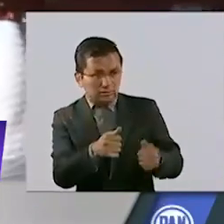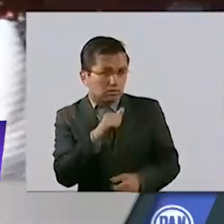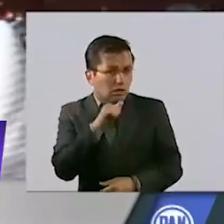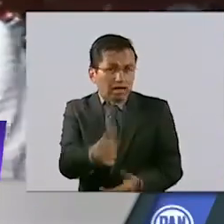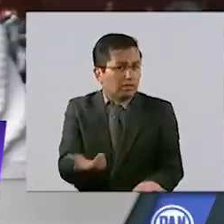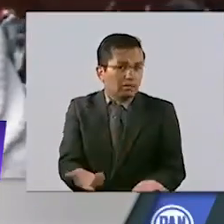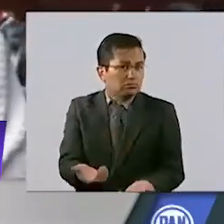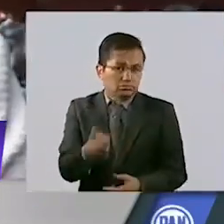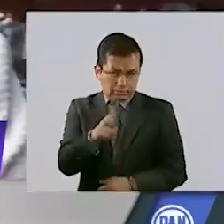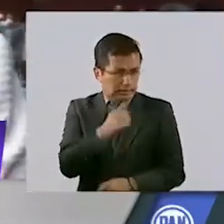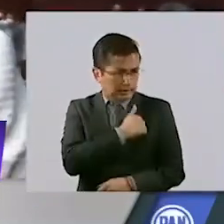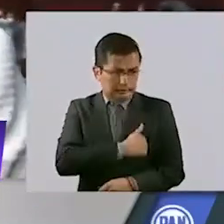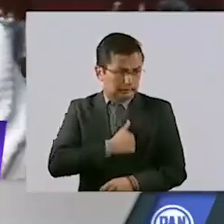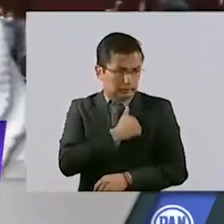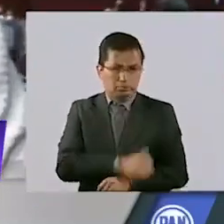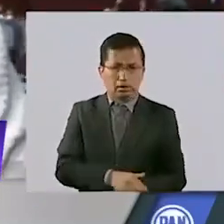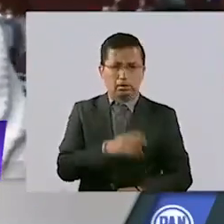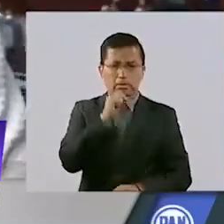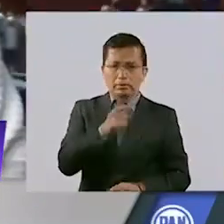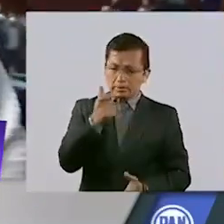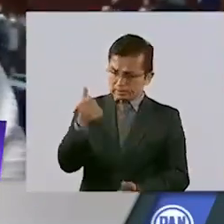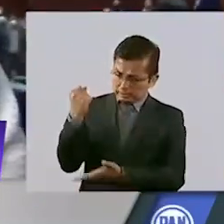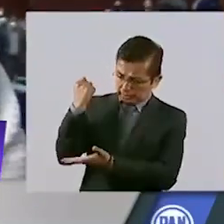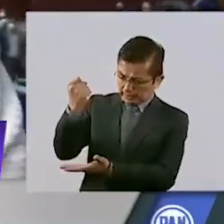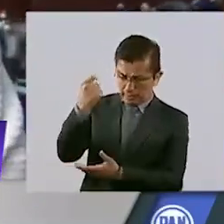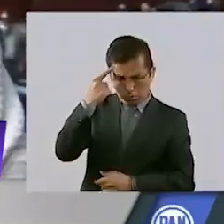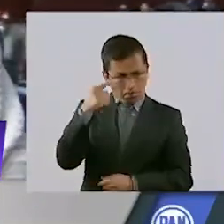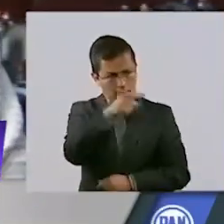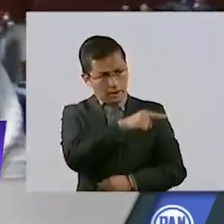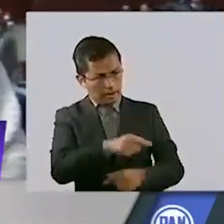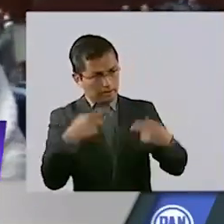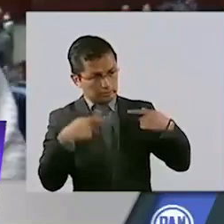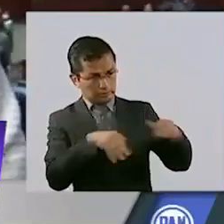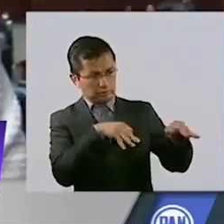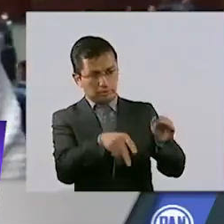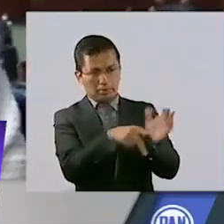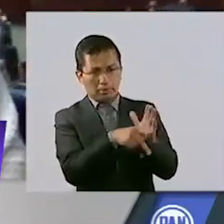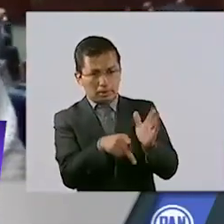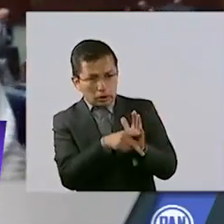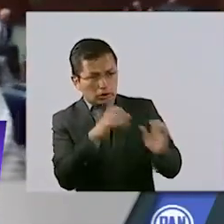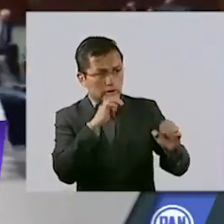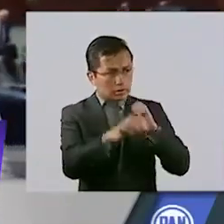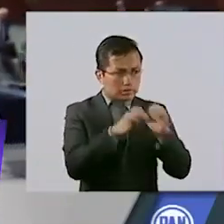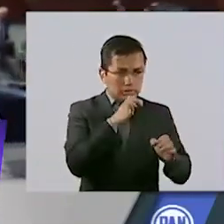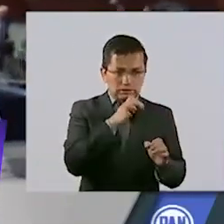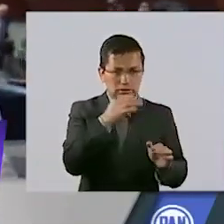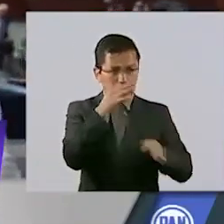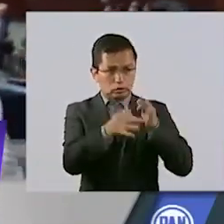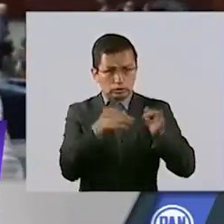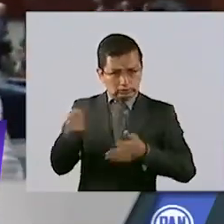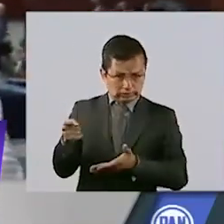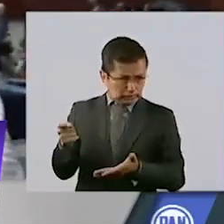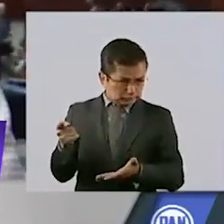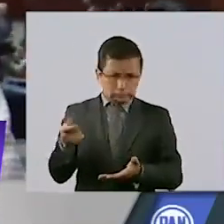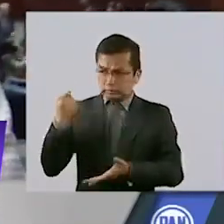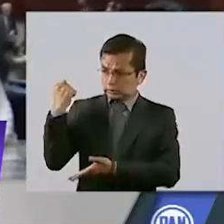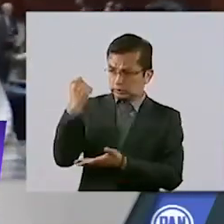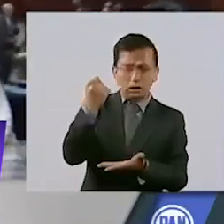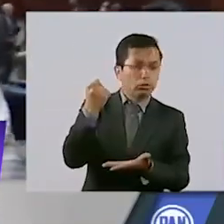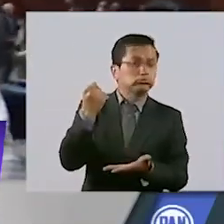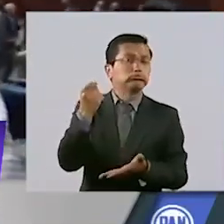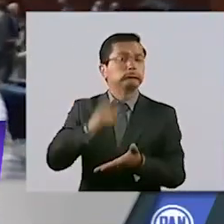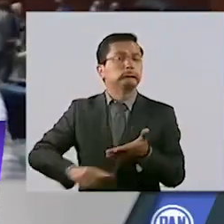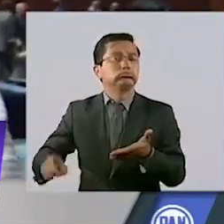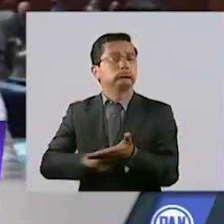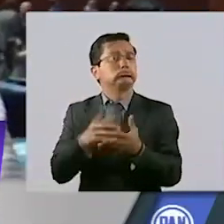haya desaparecido el fideicomiso para protección a los periodistas. No vemos ninguna acción fuerte por parte